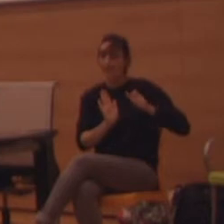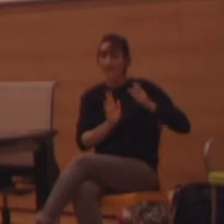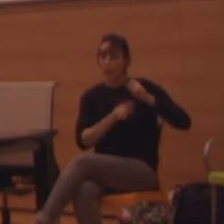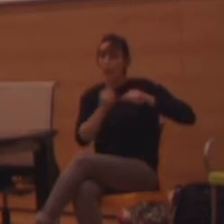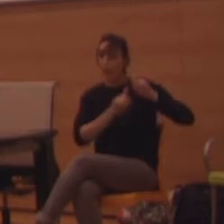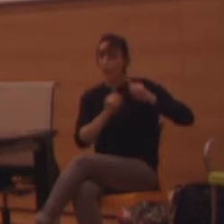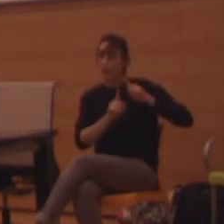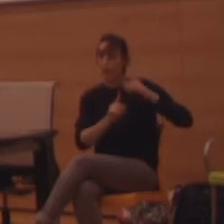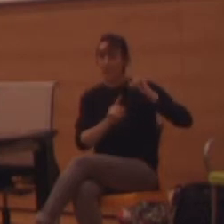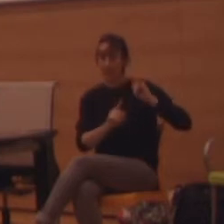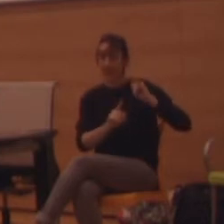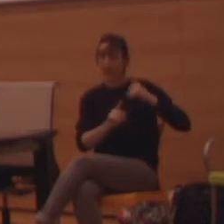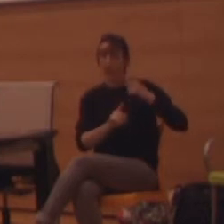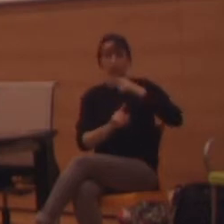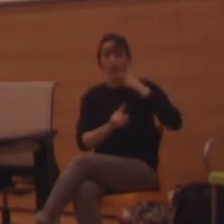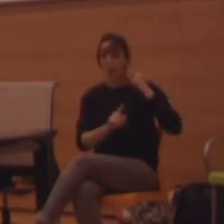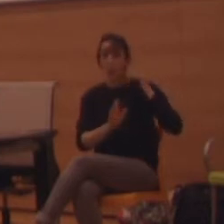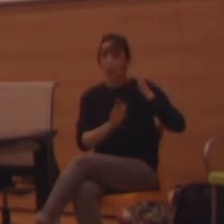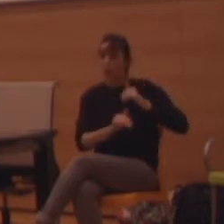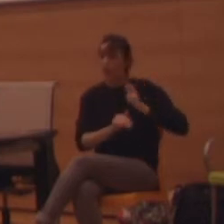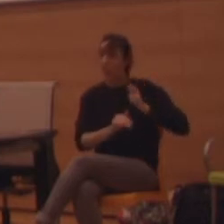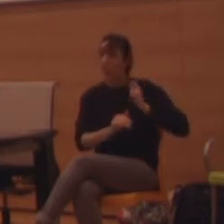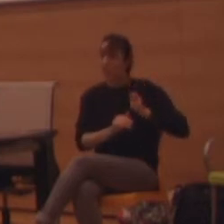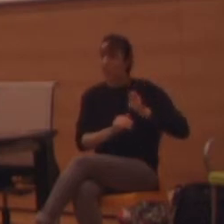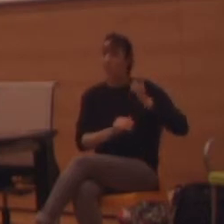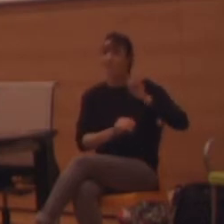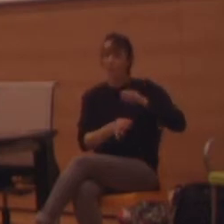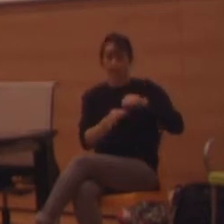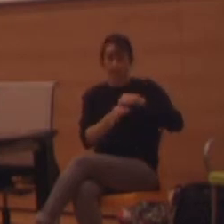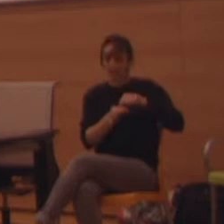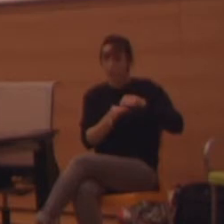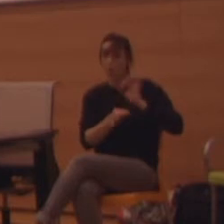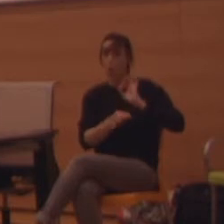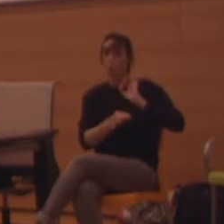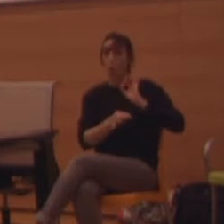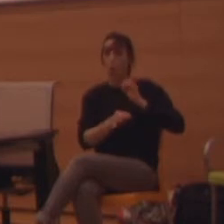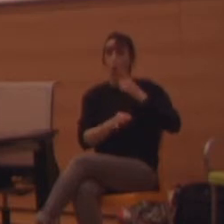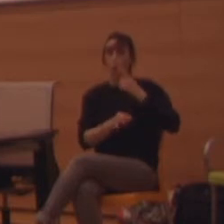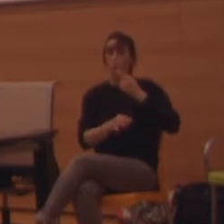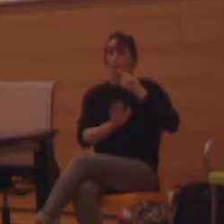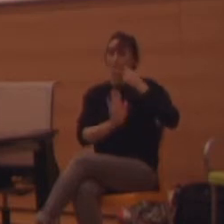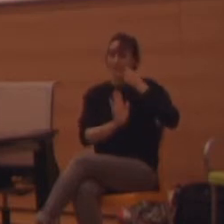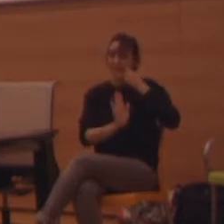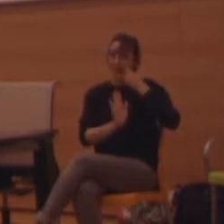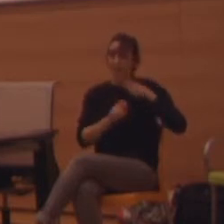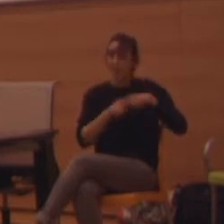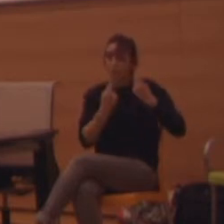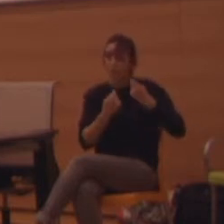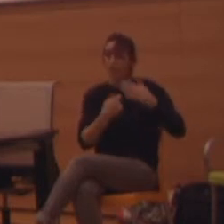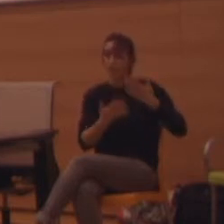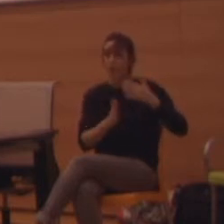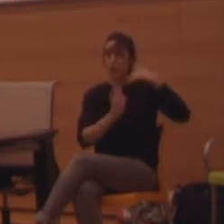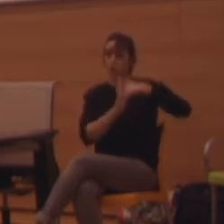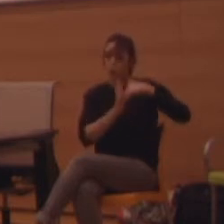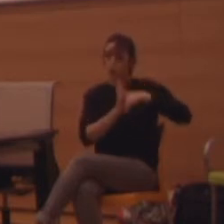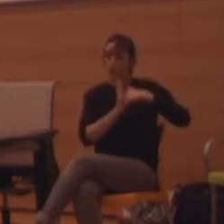ser lesiones que no son dolorosas, ¿no? Aparece eritema, edema, linfangitis, supuración o crepitación. Estos son signos, ya